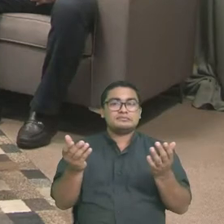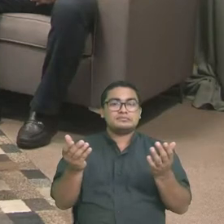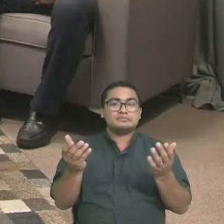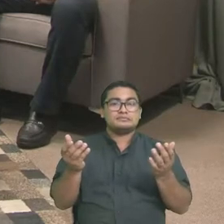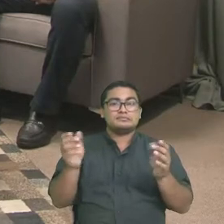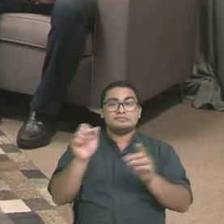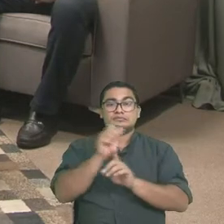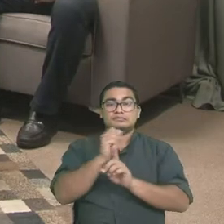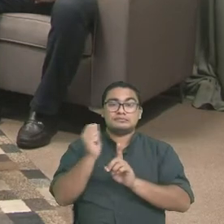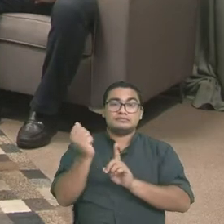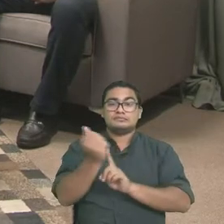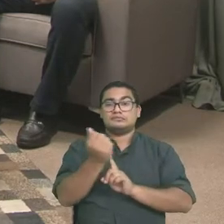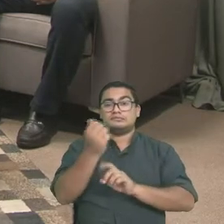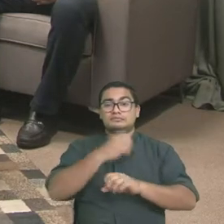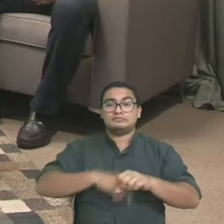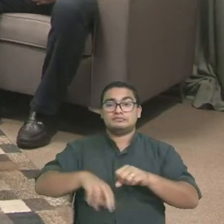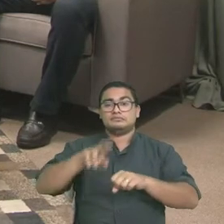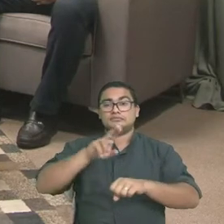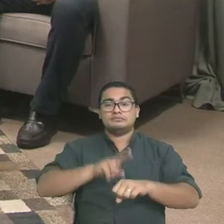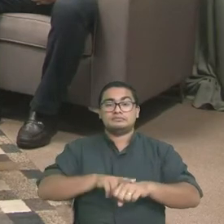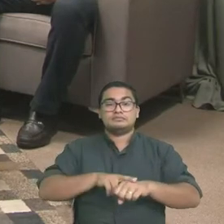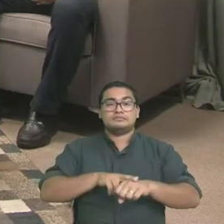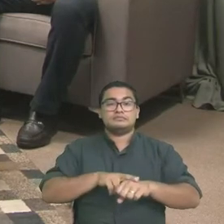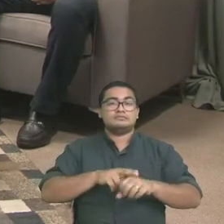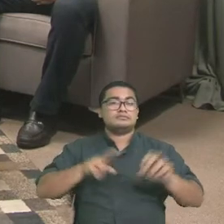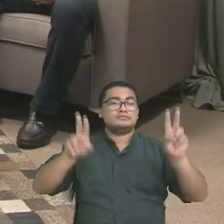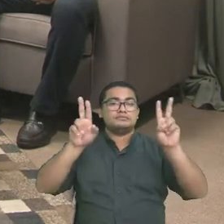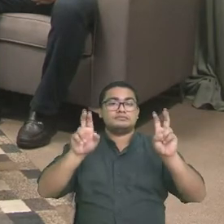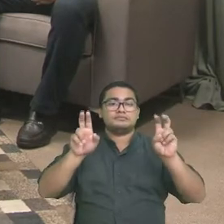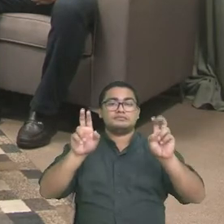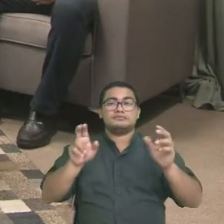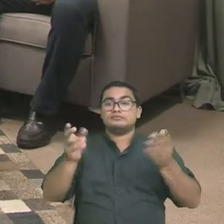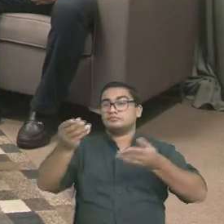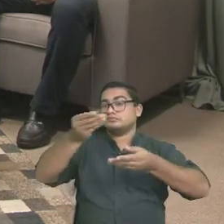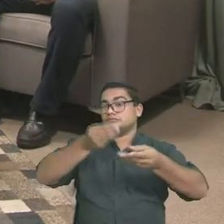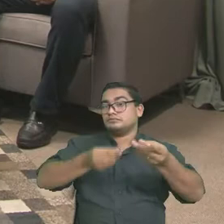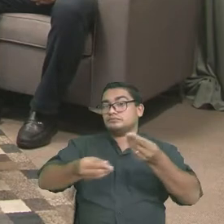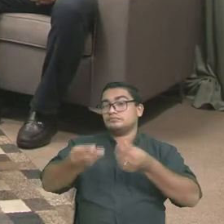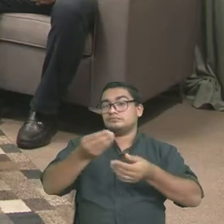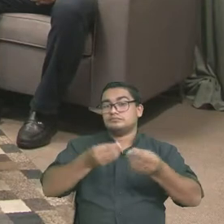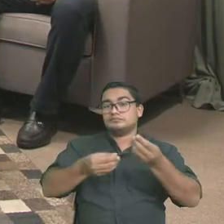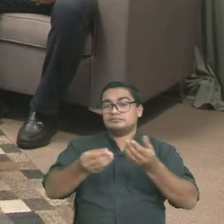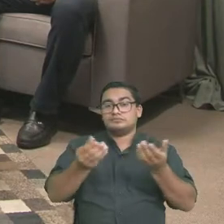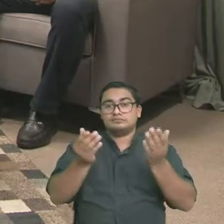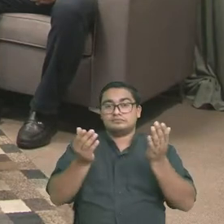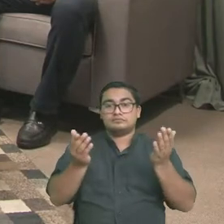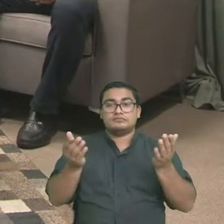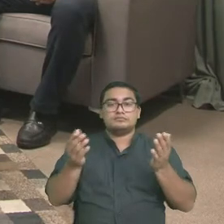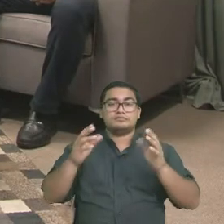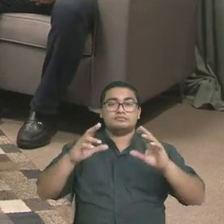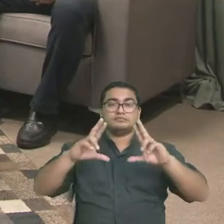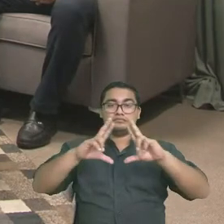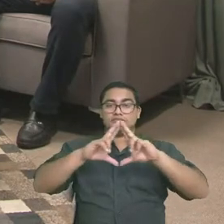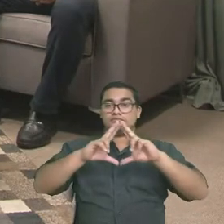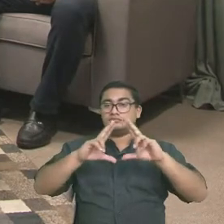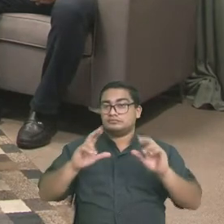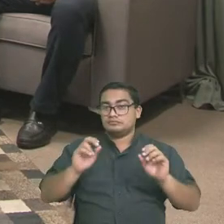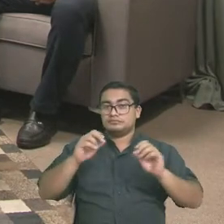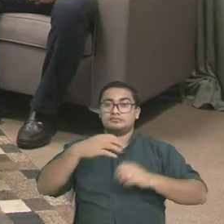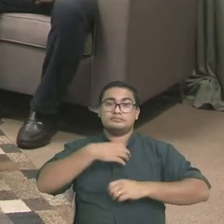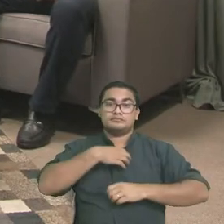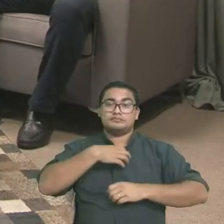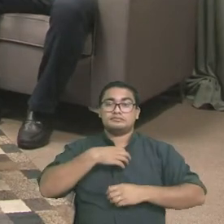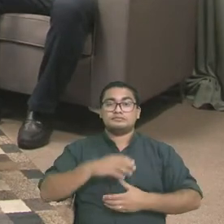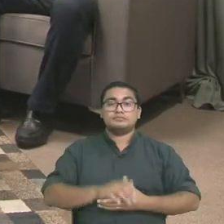el Parlamento Nacional de cara a la consolidación económica de nuestro país. Sí, sí. Yo